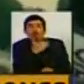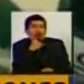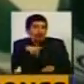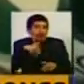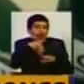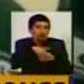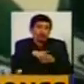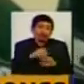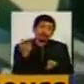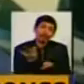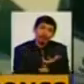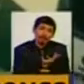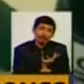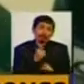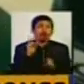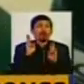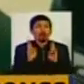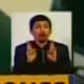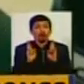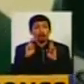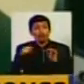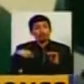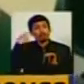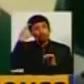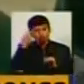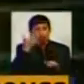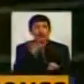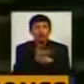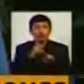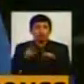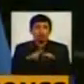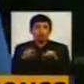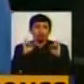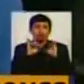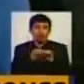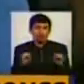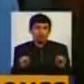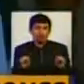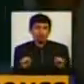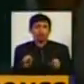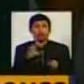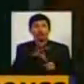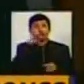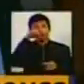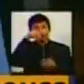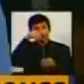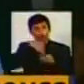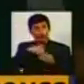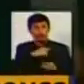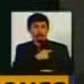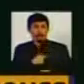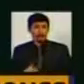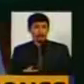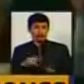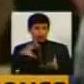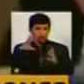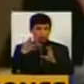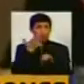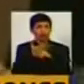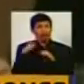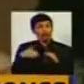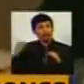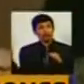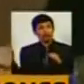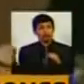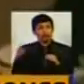Eso es lamentable, pero ya esperamos que la próxima esa situación esté resuelta. La elección de presidente en nuestro país es tema en el mundo, principalmente en las naciones